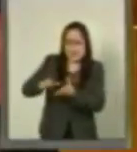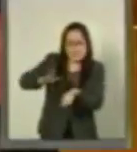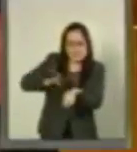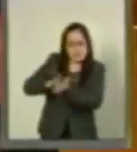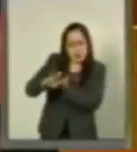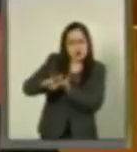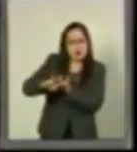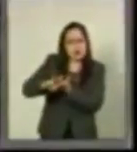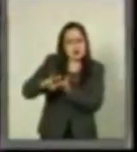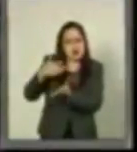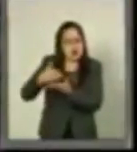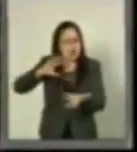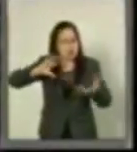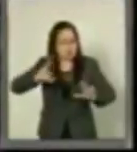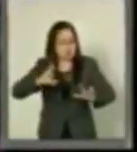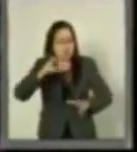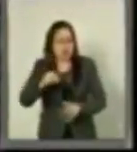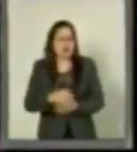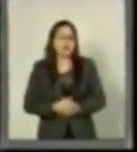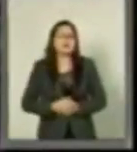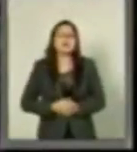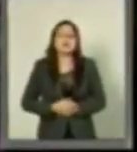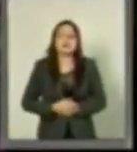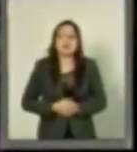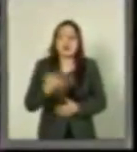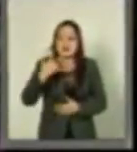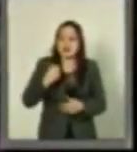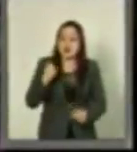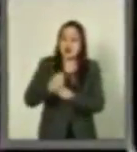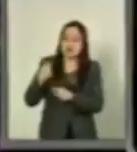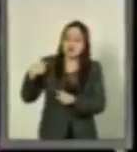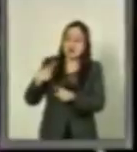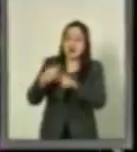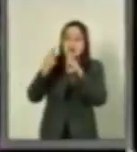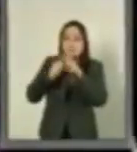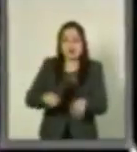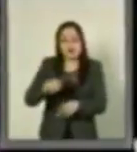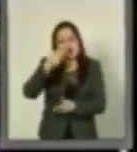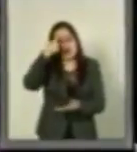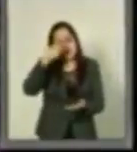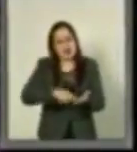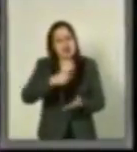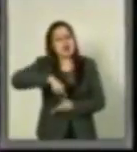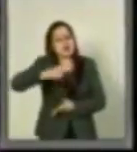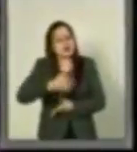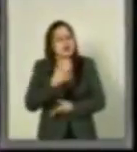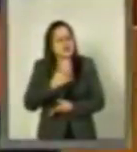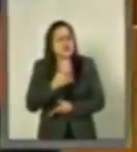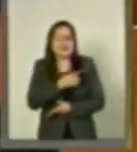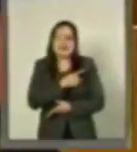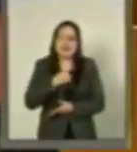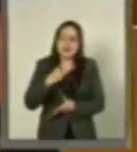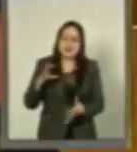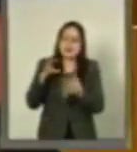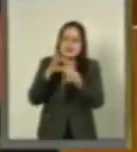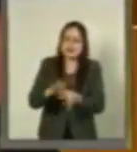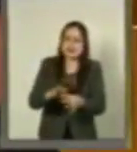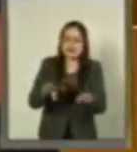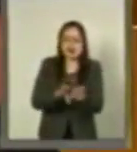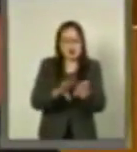desastre que hoy tenemos? A 5 años me parece que debiésemos tener una relación